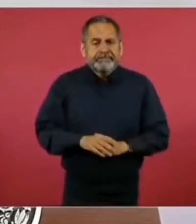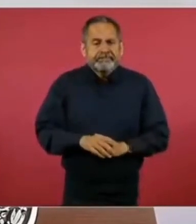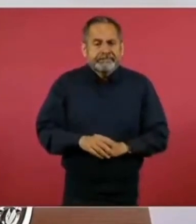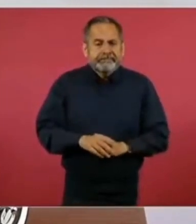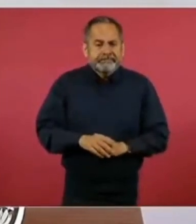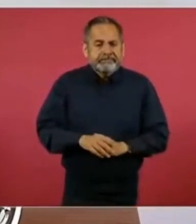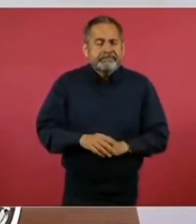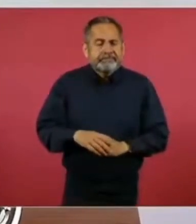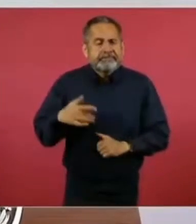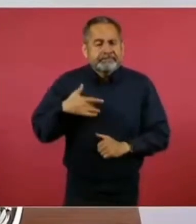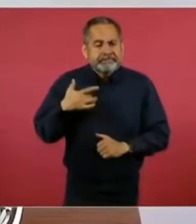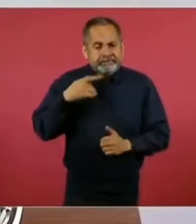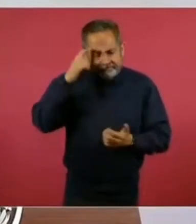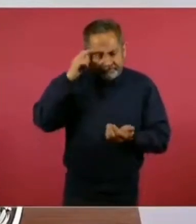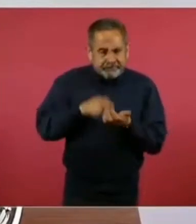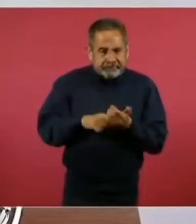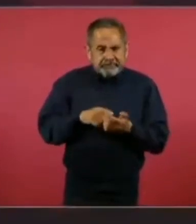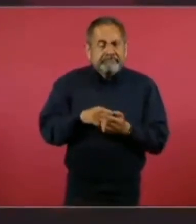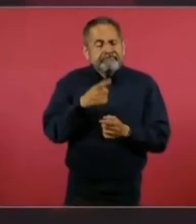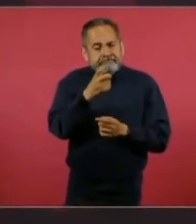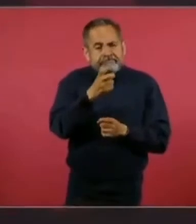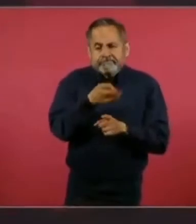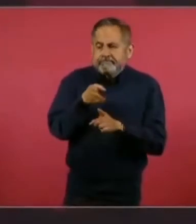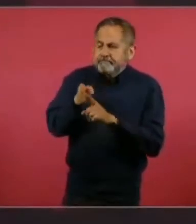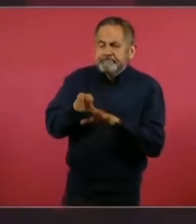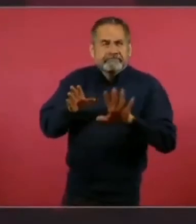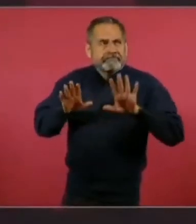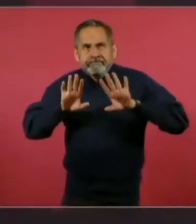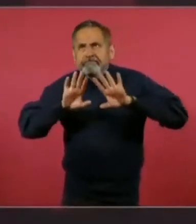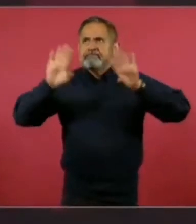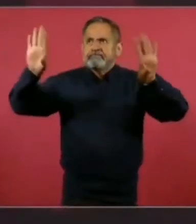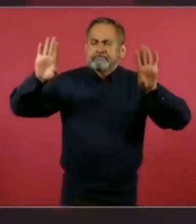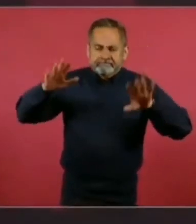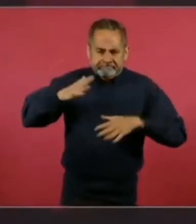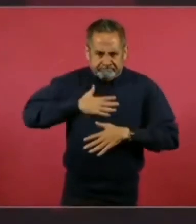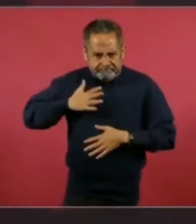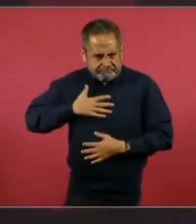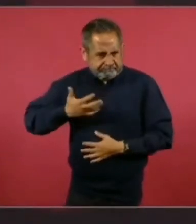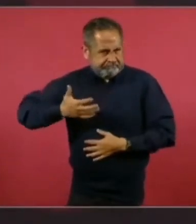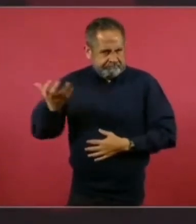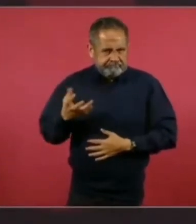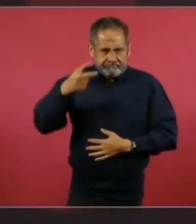que hay que ir hacia la autosuficiencia